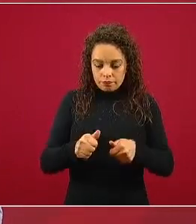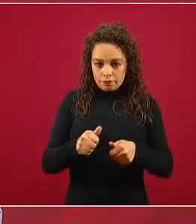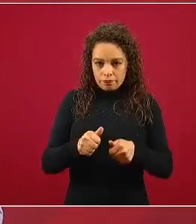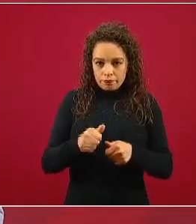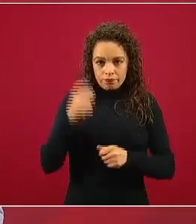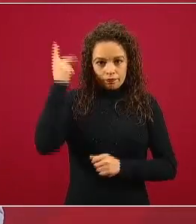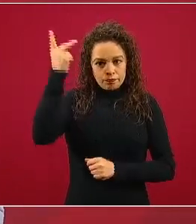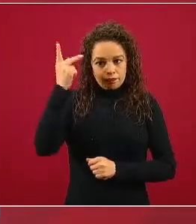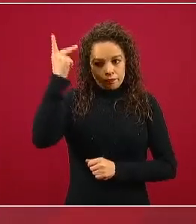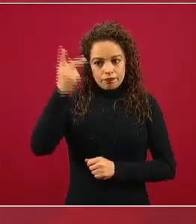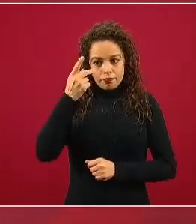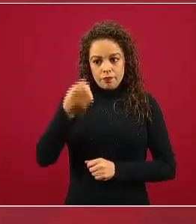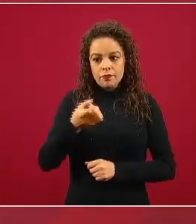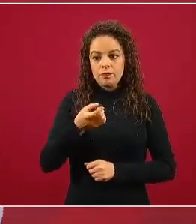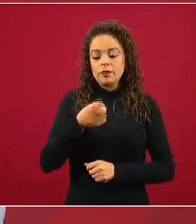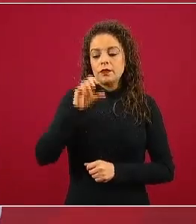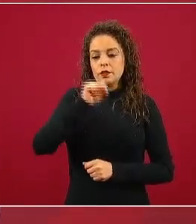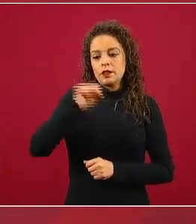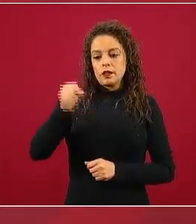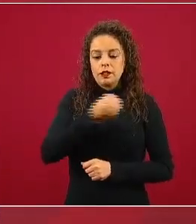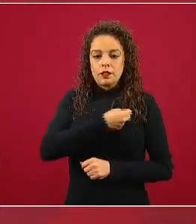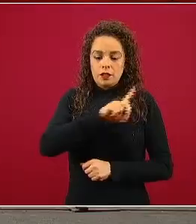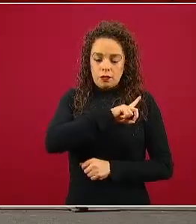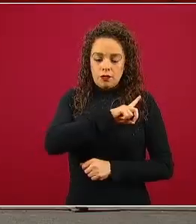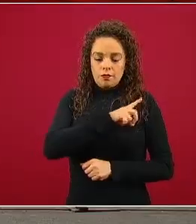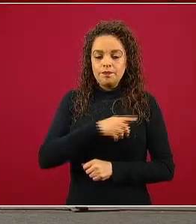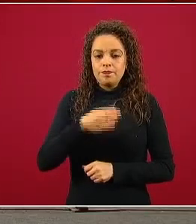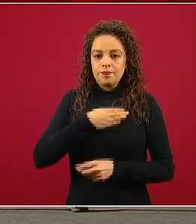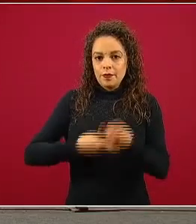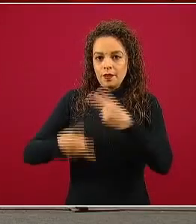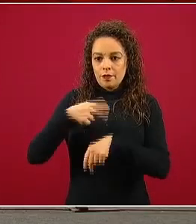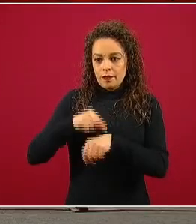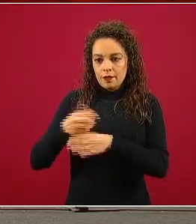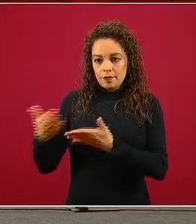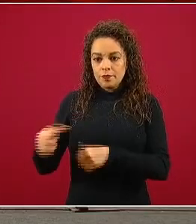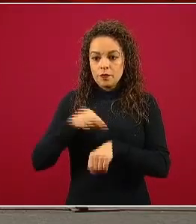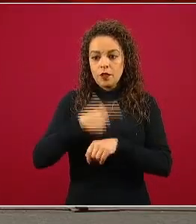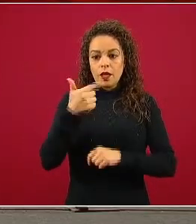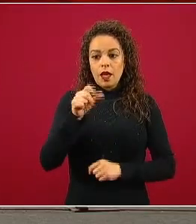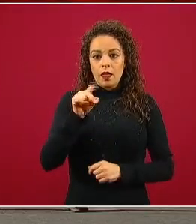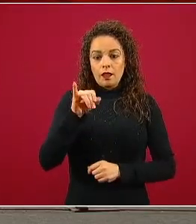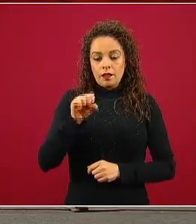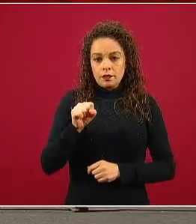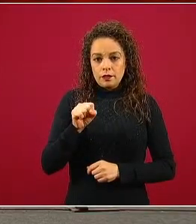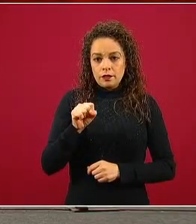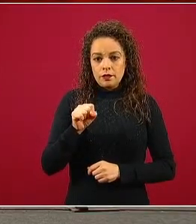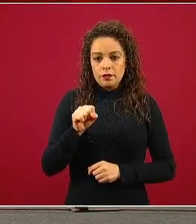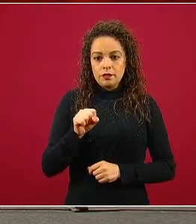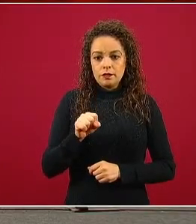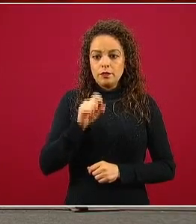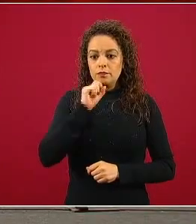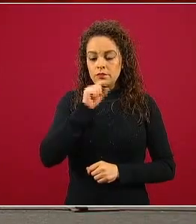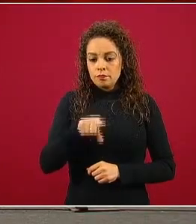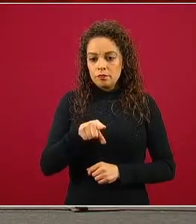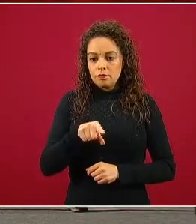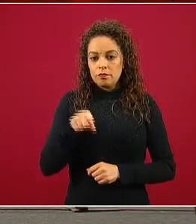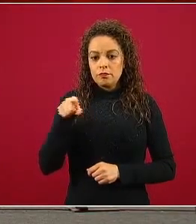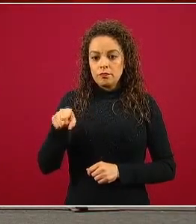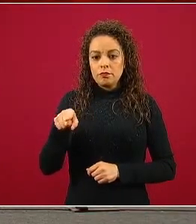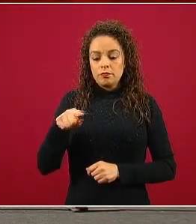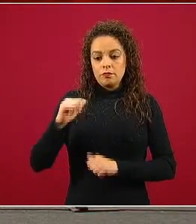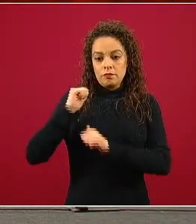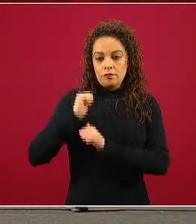de la Secretaría de Salud. Bienvenido, doctor. Está también el doctor Gadi Sabiki Sirot, quien es nuestro comisionado